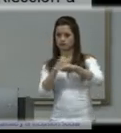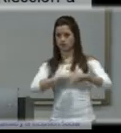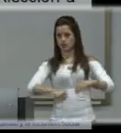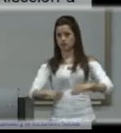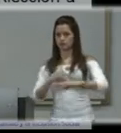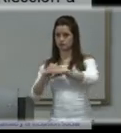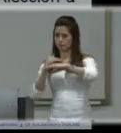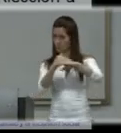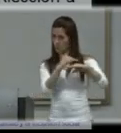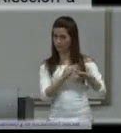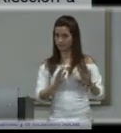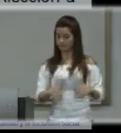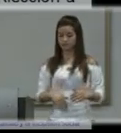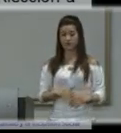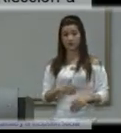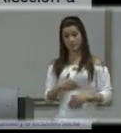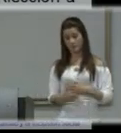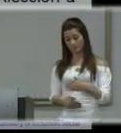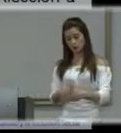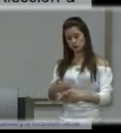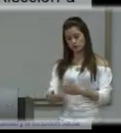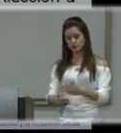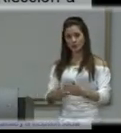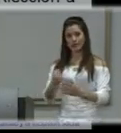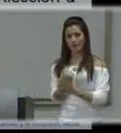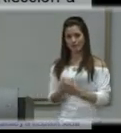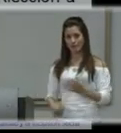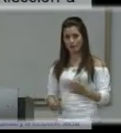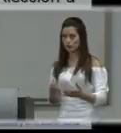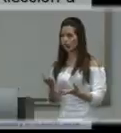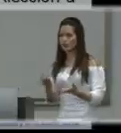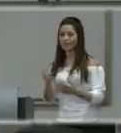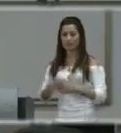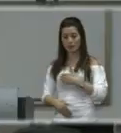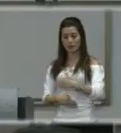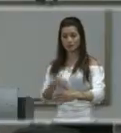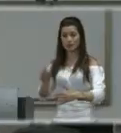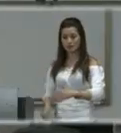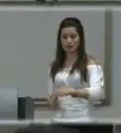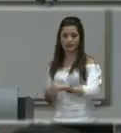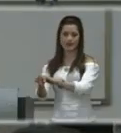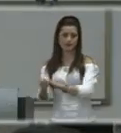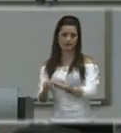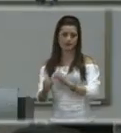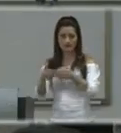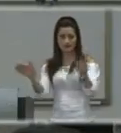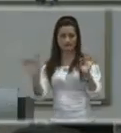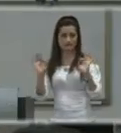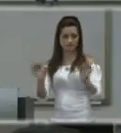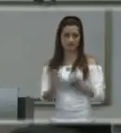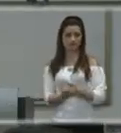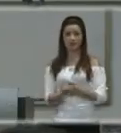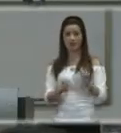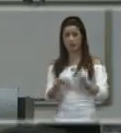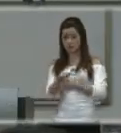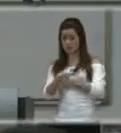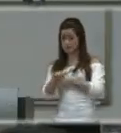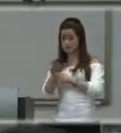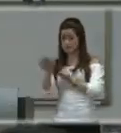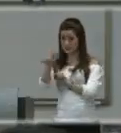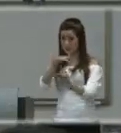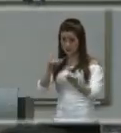el proceso de cómo accederlo debe hacerse accesible. Lo que vemos en muchos casos, y de hecho en alguno de los casos validados